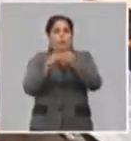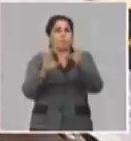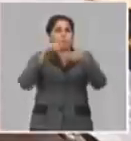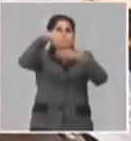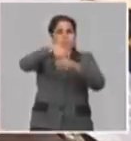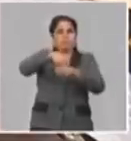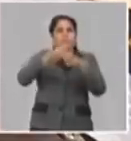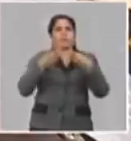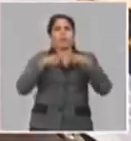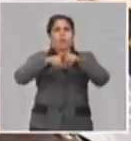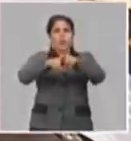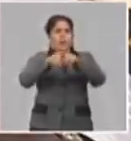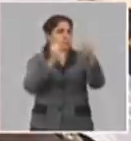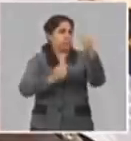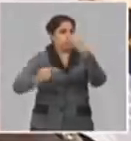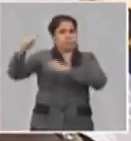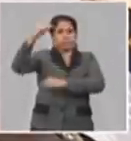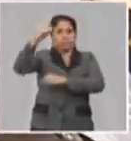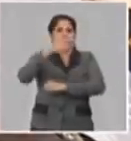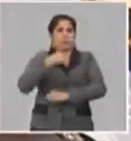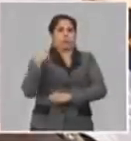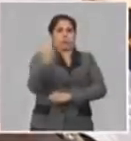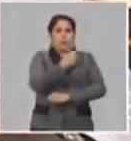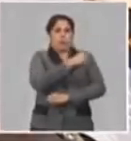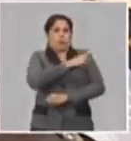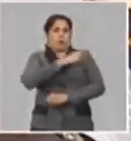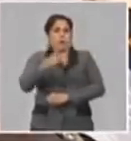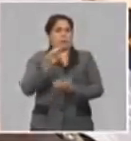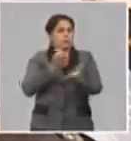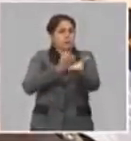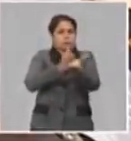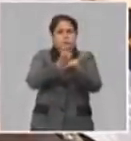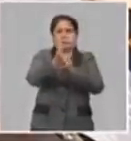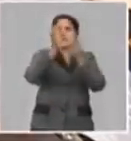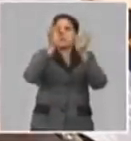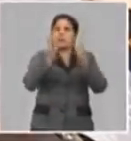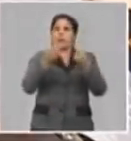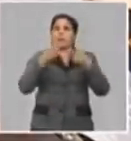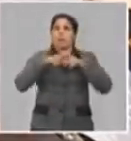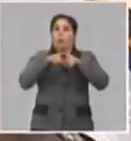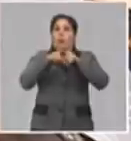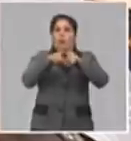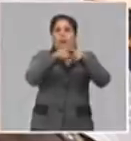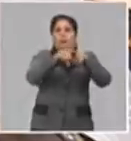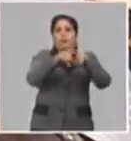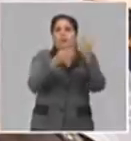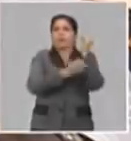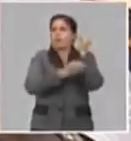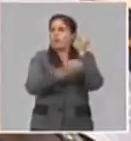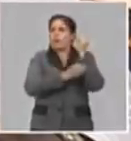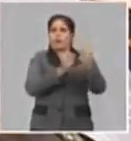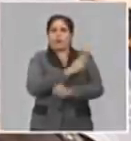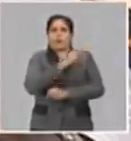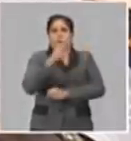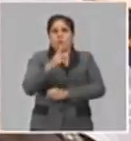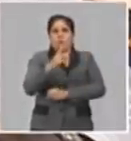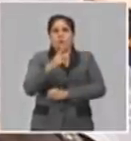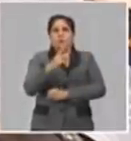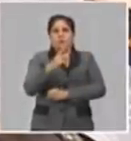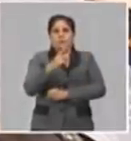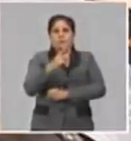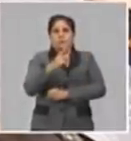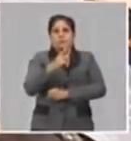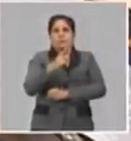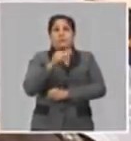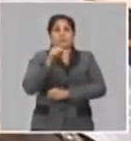unidad, que es el principio que ha constituido siempre la mayor fortaleza de la revolución.